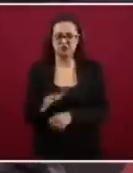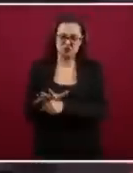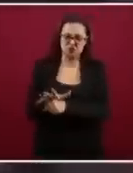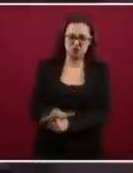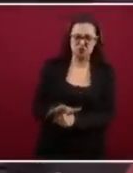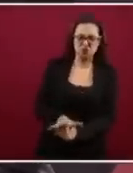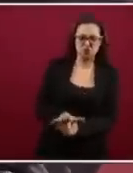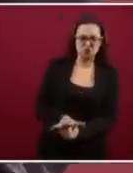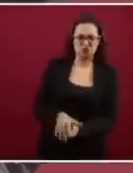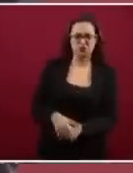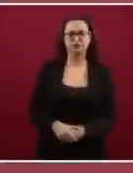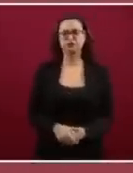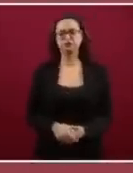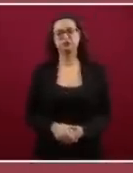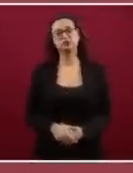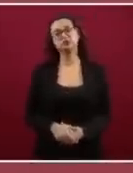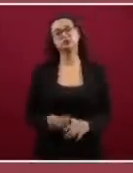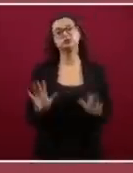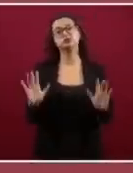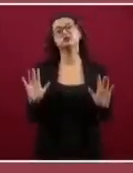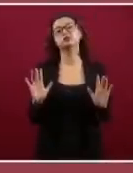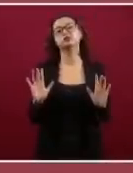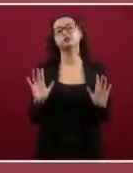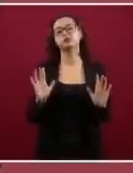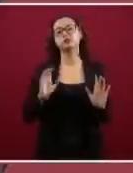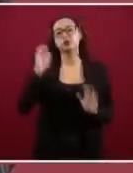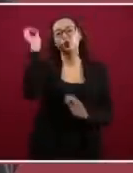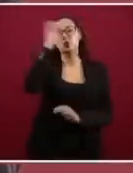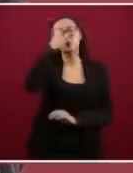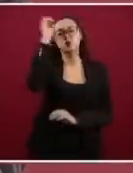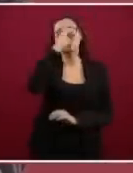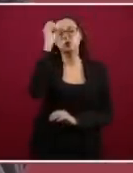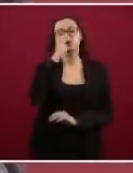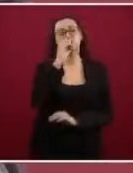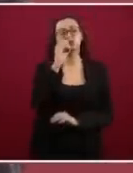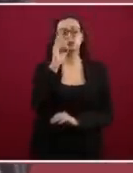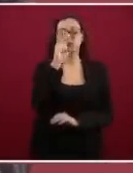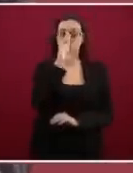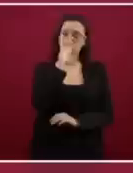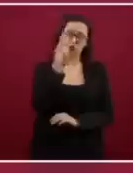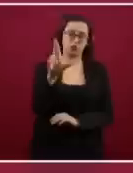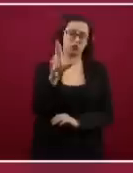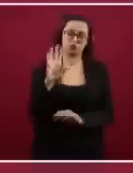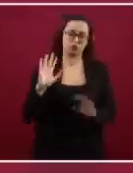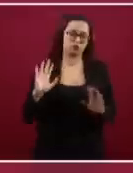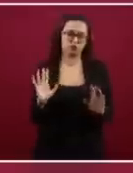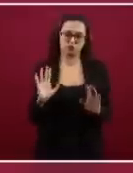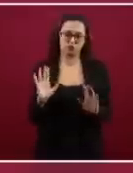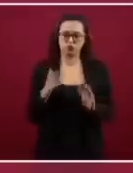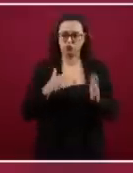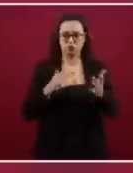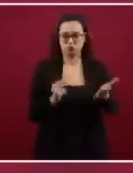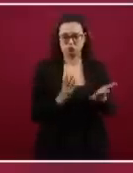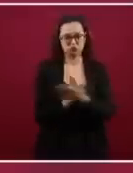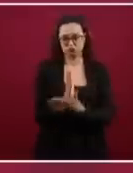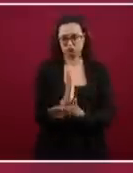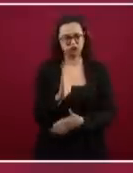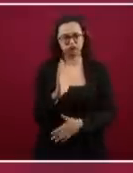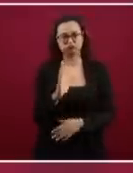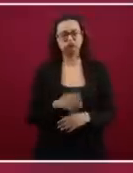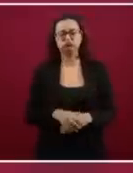ahí respeto su punto de vista, no me meto en eso. Yo la opinión que tengo